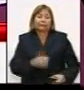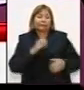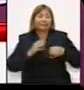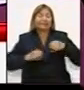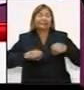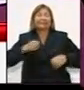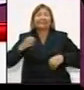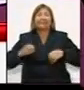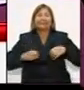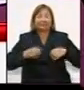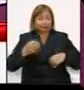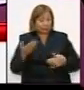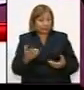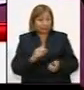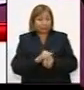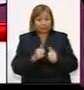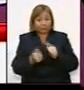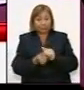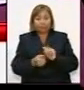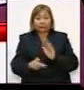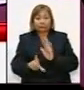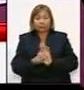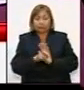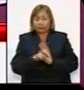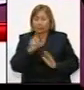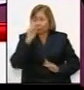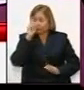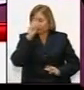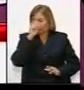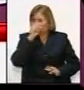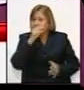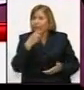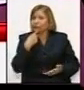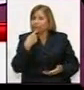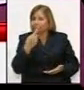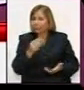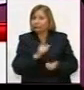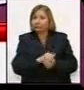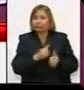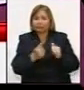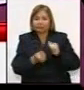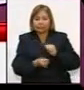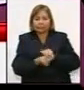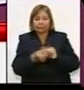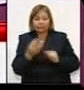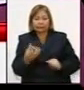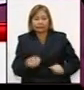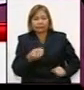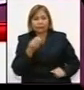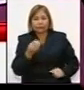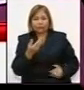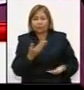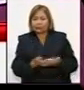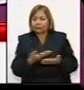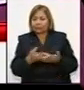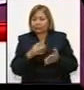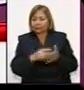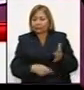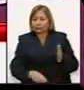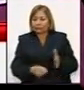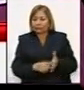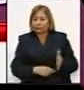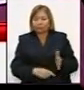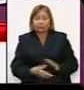emocionales, que se convierten en ley, y después qué difícil es cambiarlo. Porque ya se eliminó la reelección de